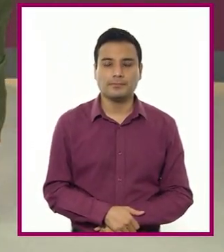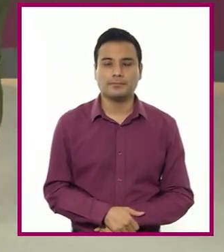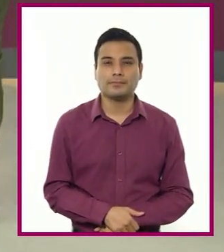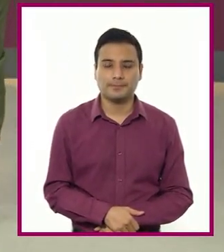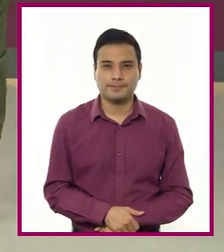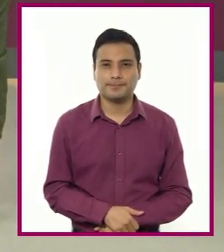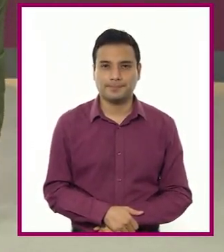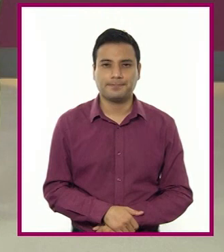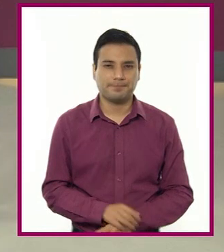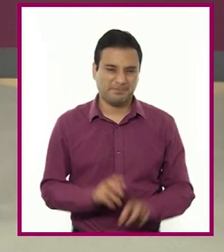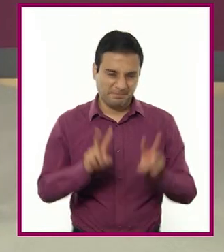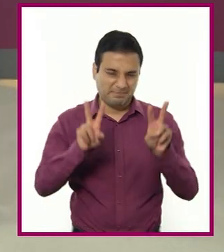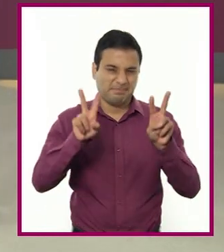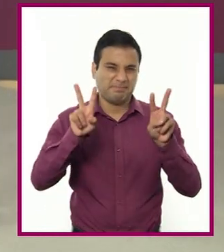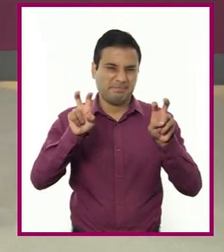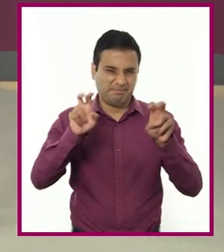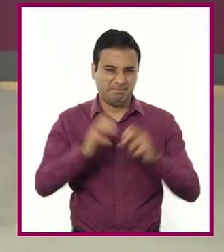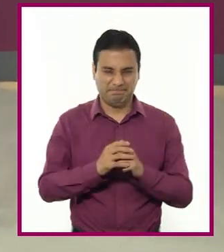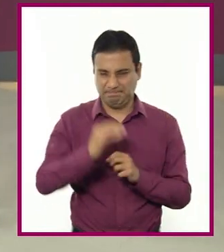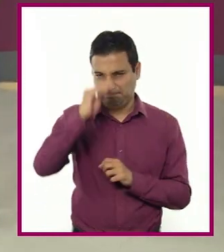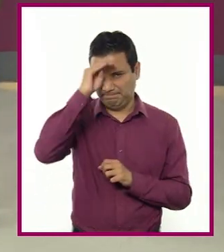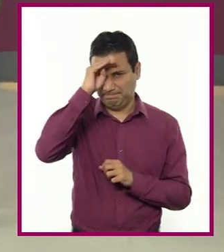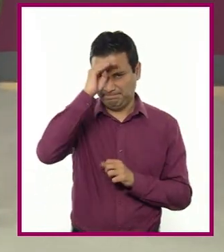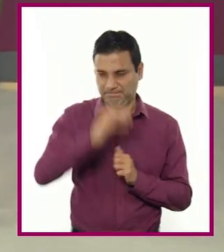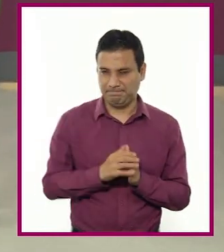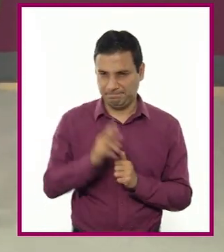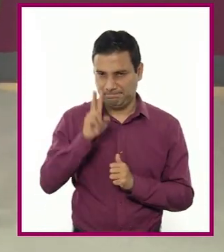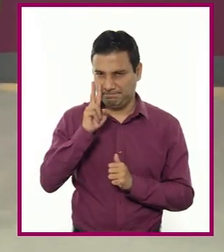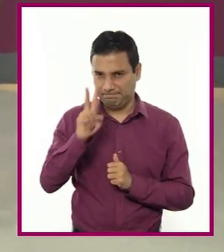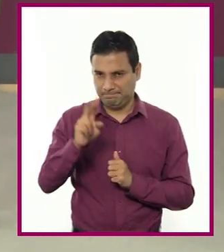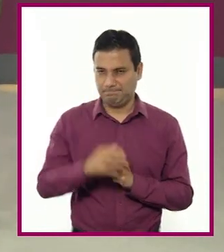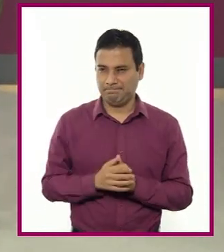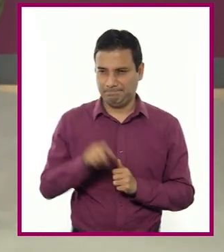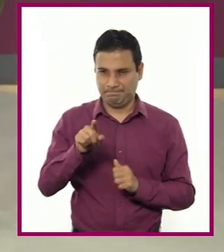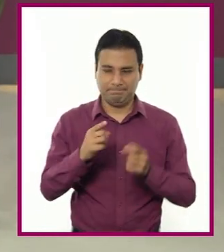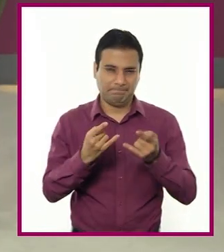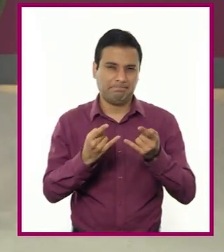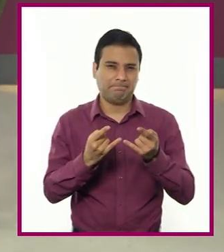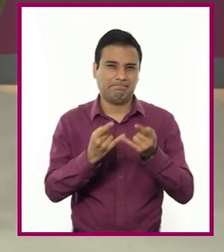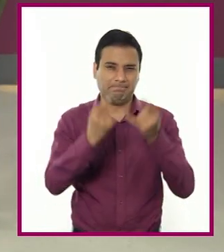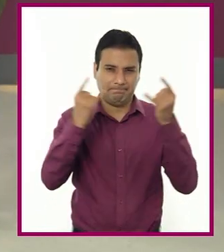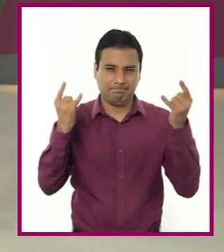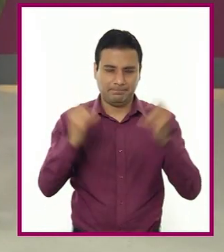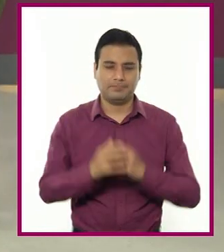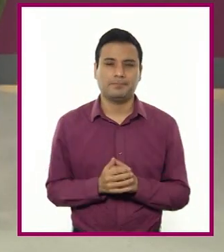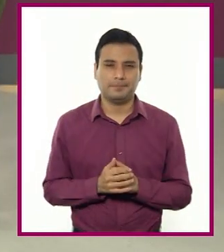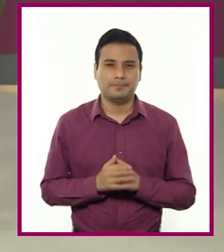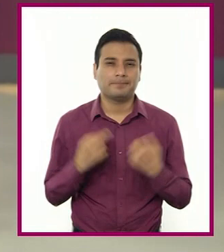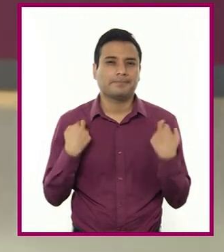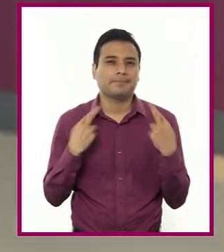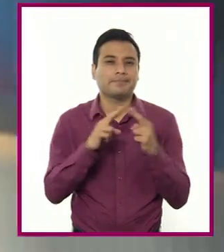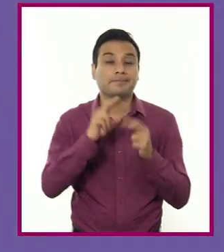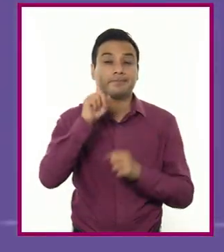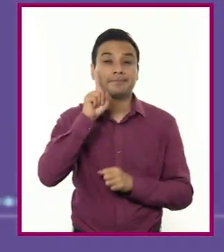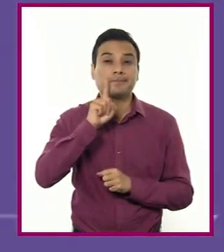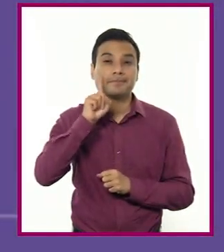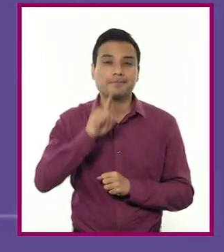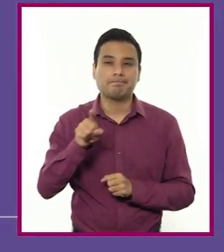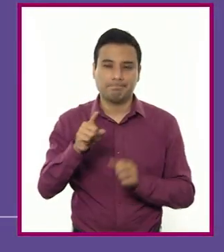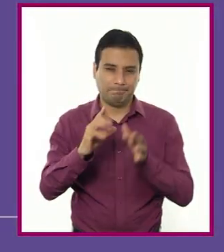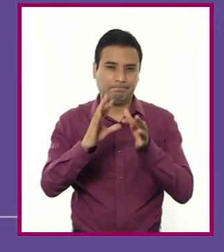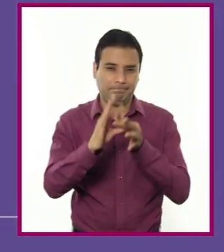reflexión sobre el tema, veamos y escuchemos el siguiente caso que nos presentará la maestra Bernardina.